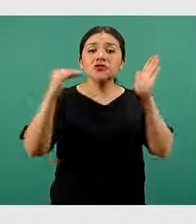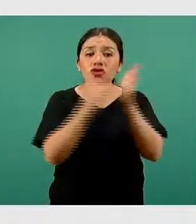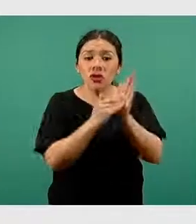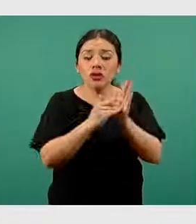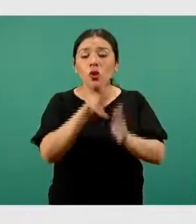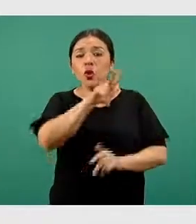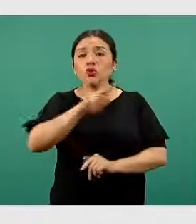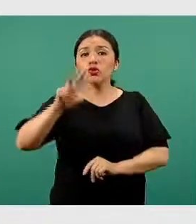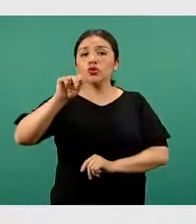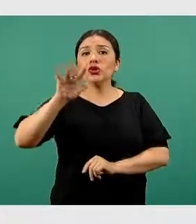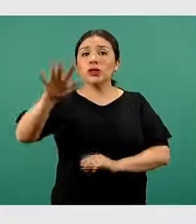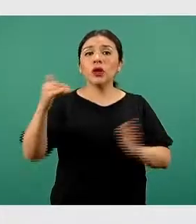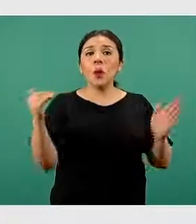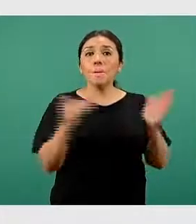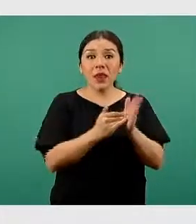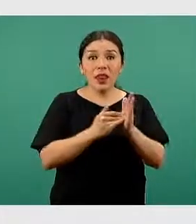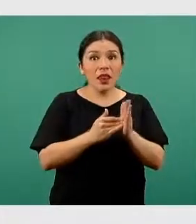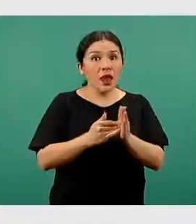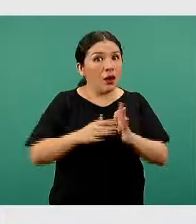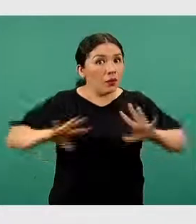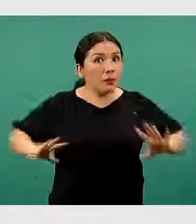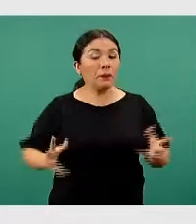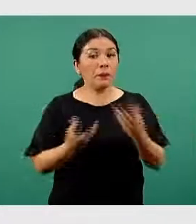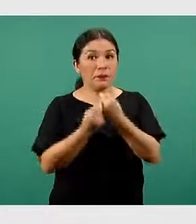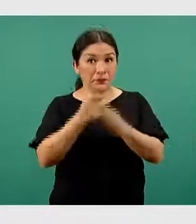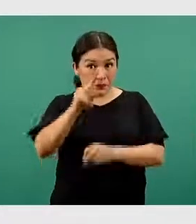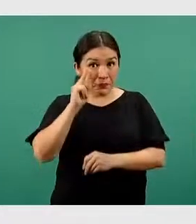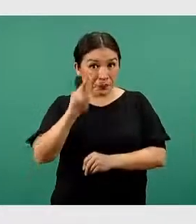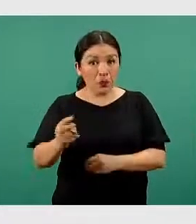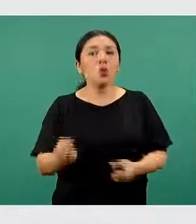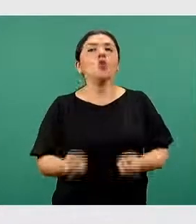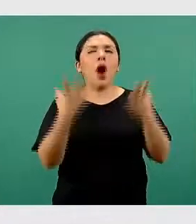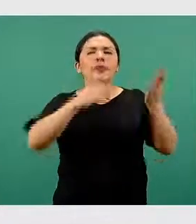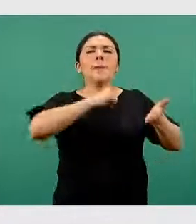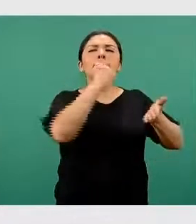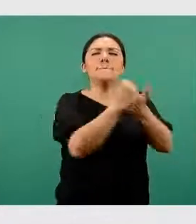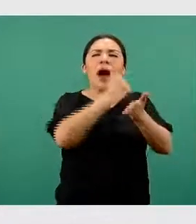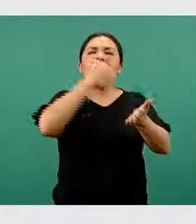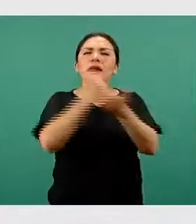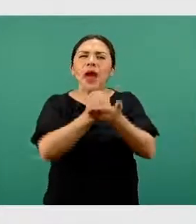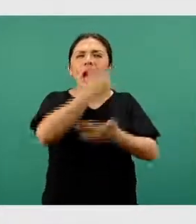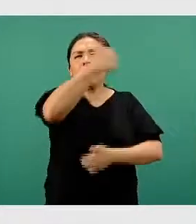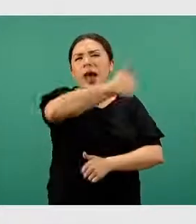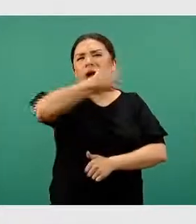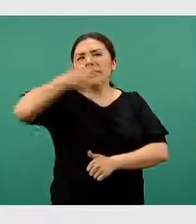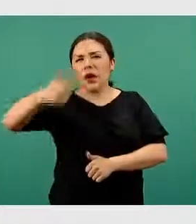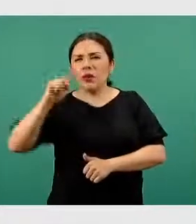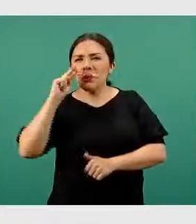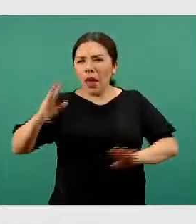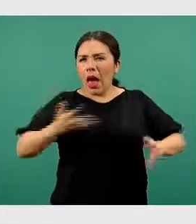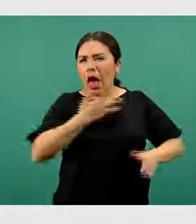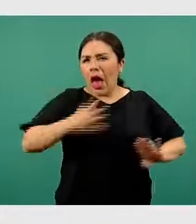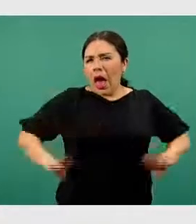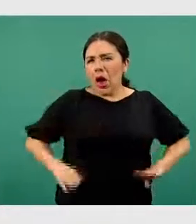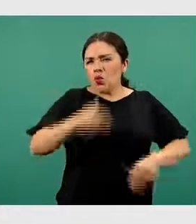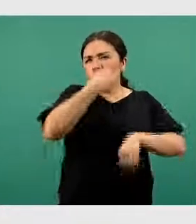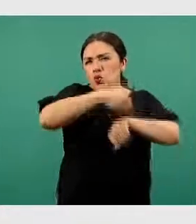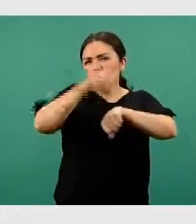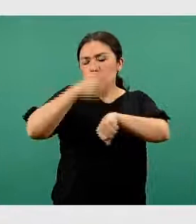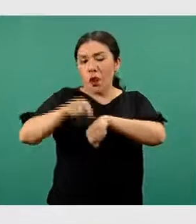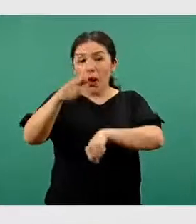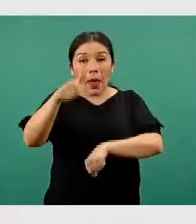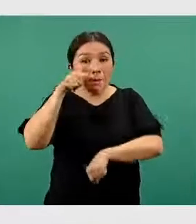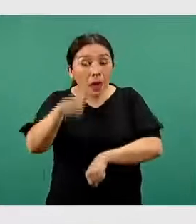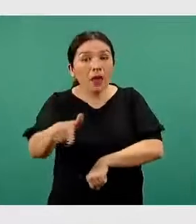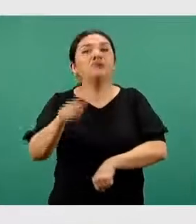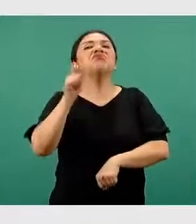27 millones a nivel nacional. Y pueden ver la distribución de acuerdo a los diferentes tipos de vacuna, y evidentemente esto lo